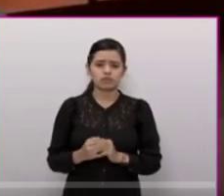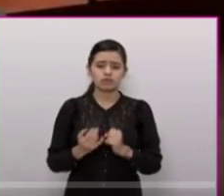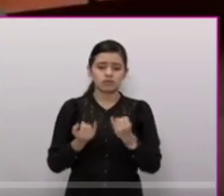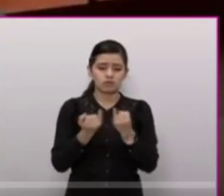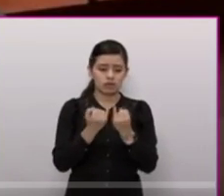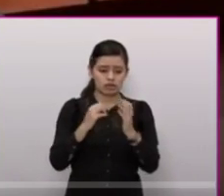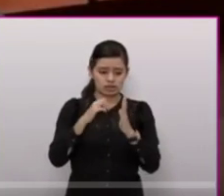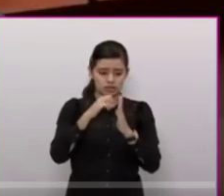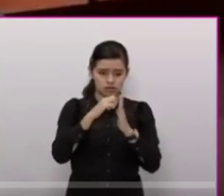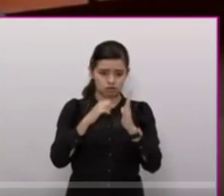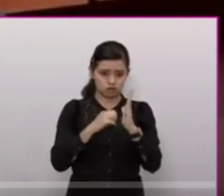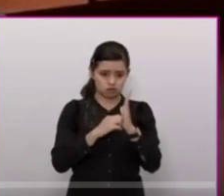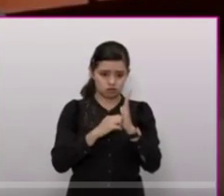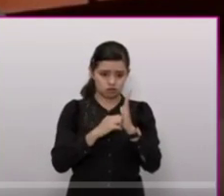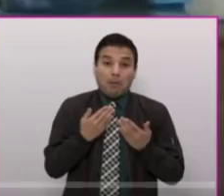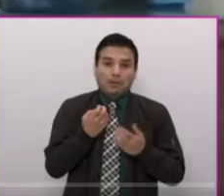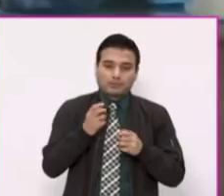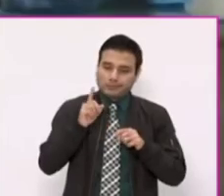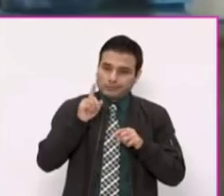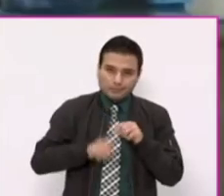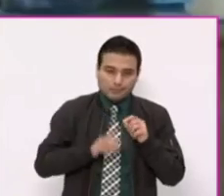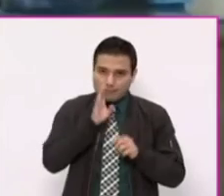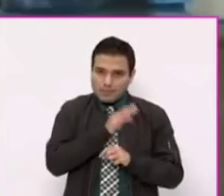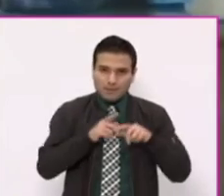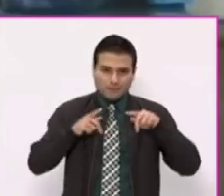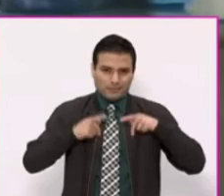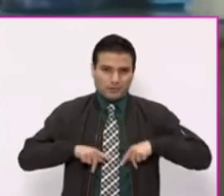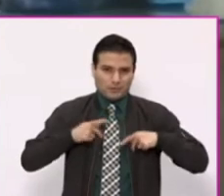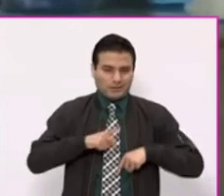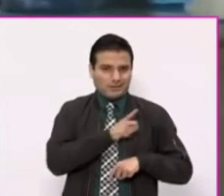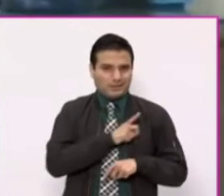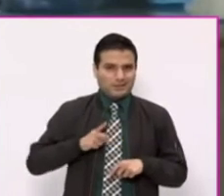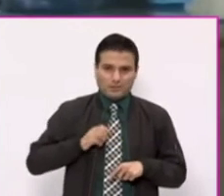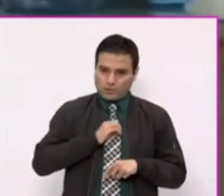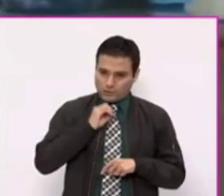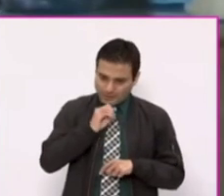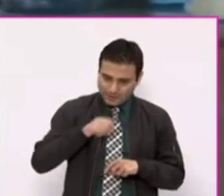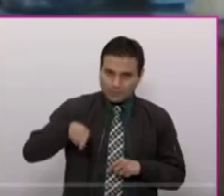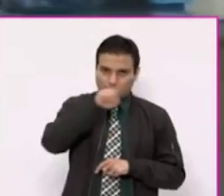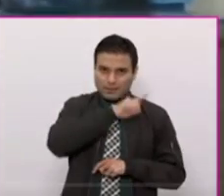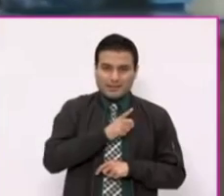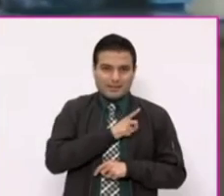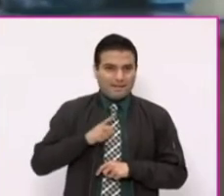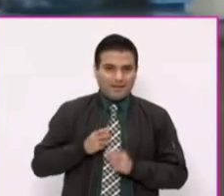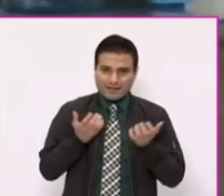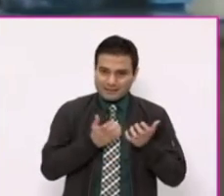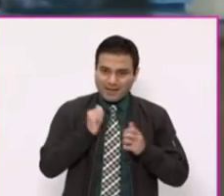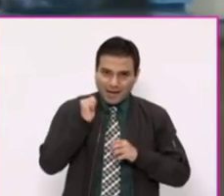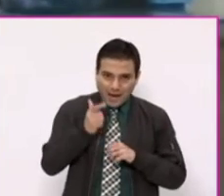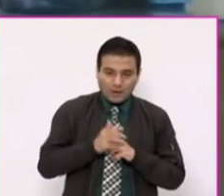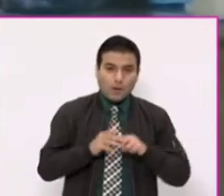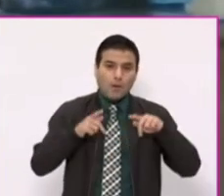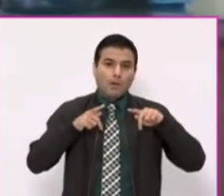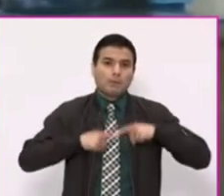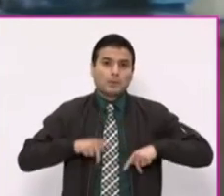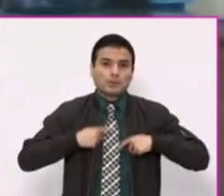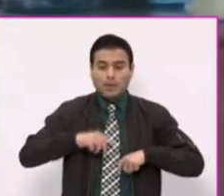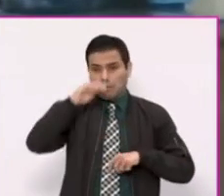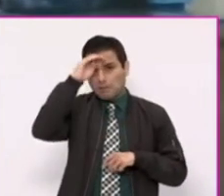estatutos, y nosotros. Una respuesta global contundente. Debemos impedir los intentos de